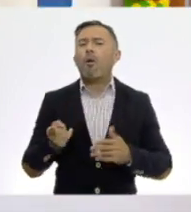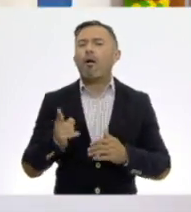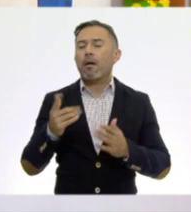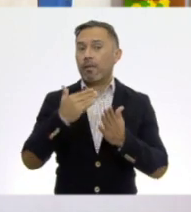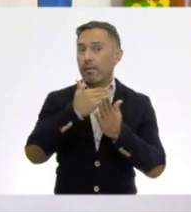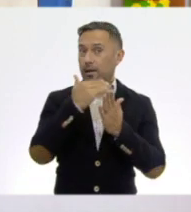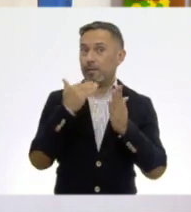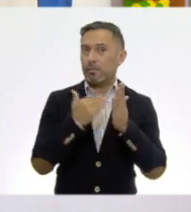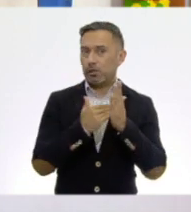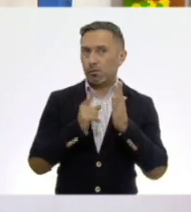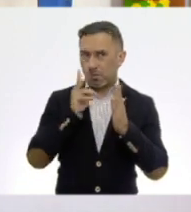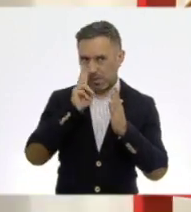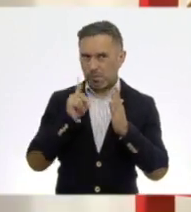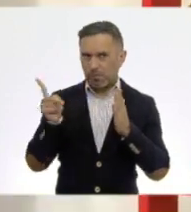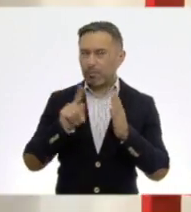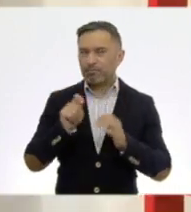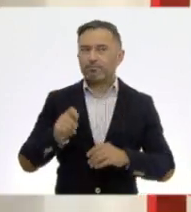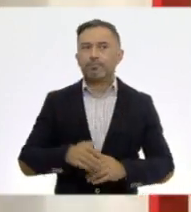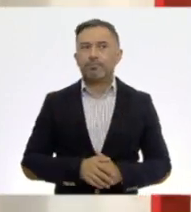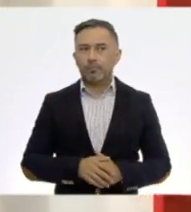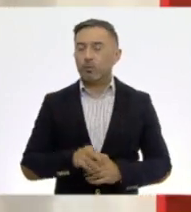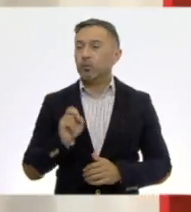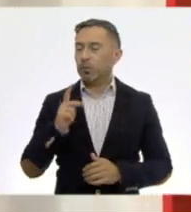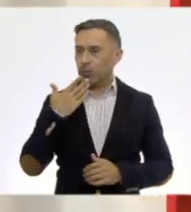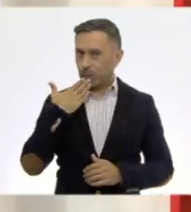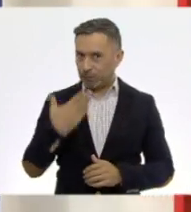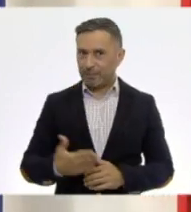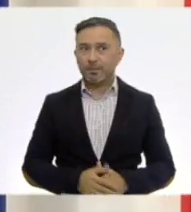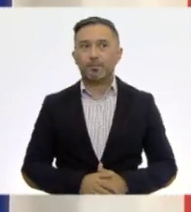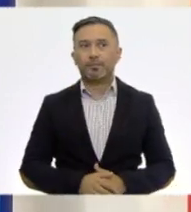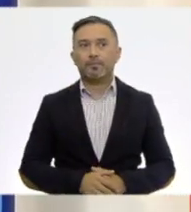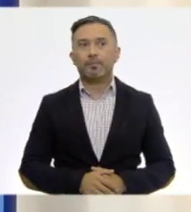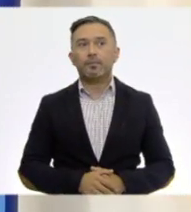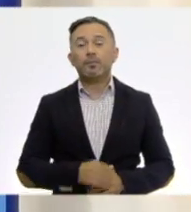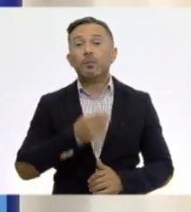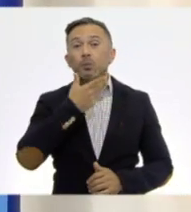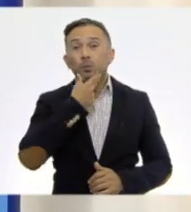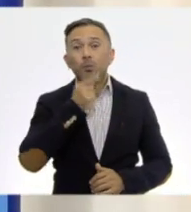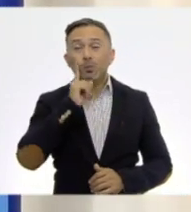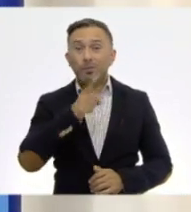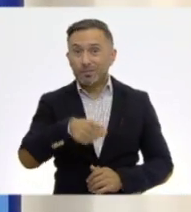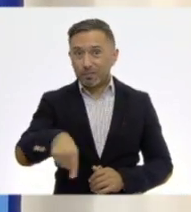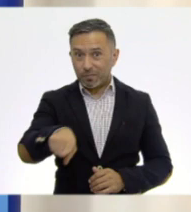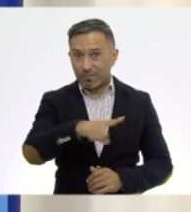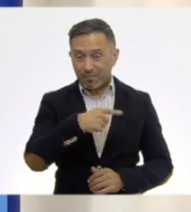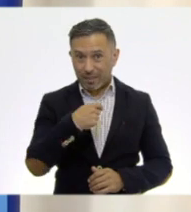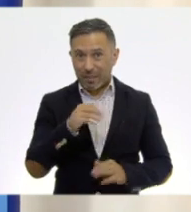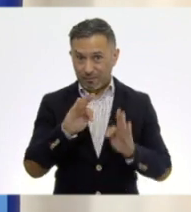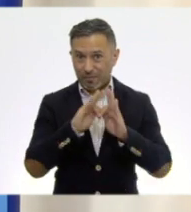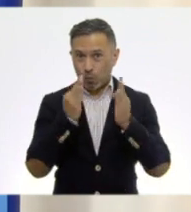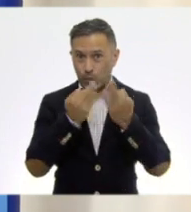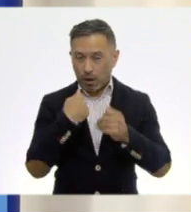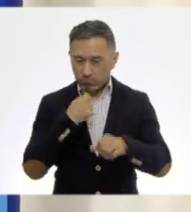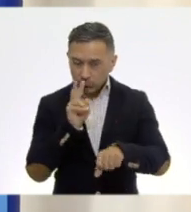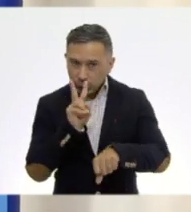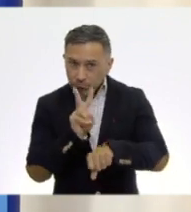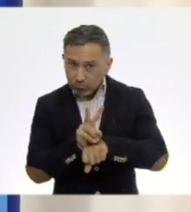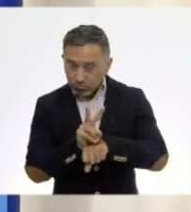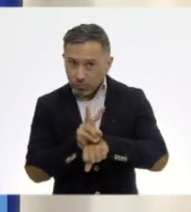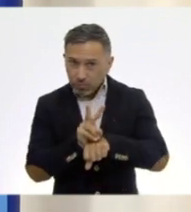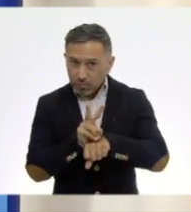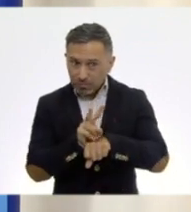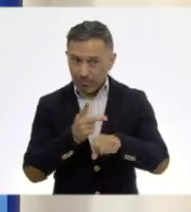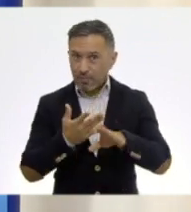abajo, por favor. Muy bien. Y niñas y niños, observen bien las figuras para que no pase lo que le